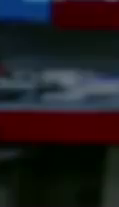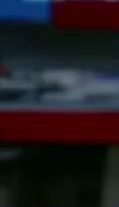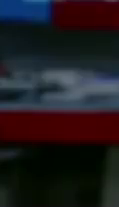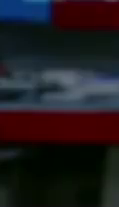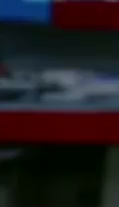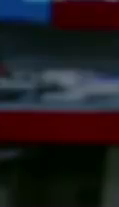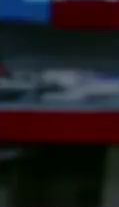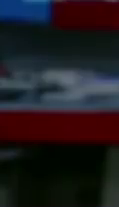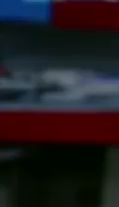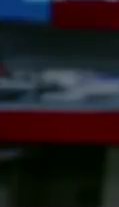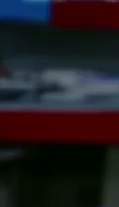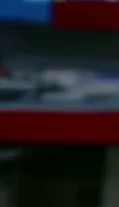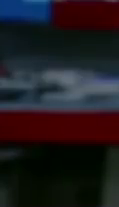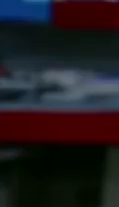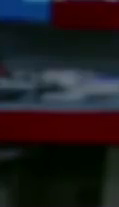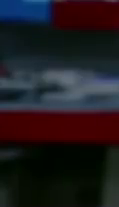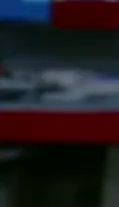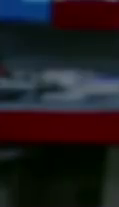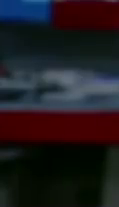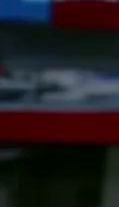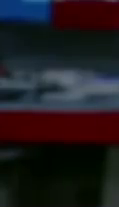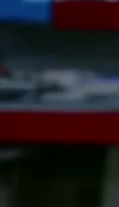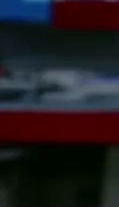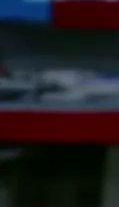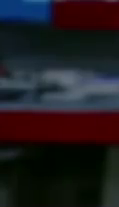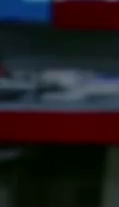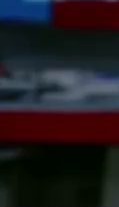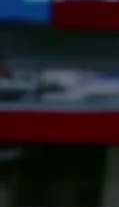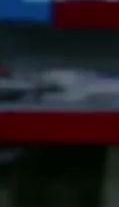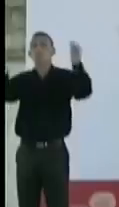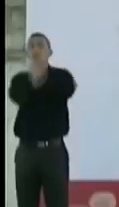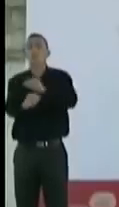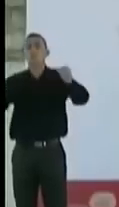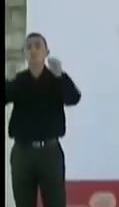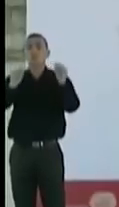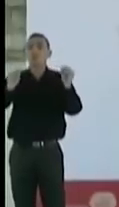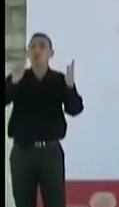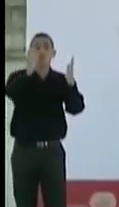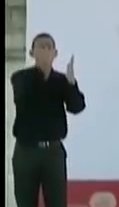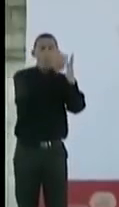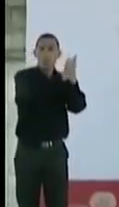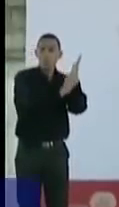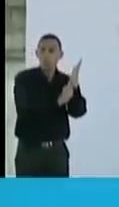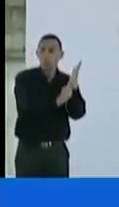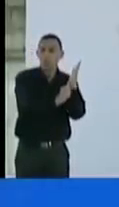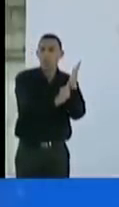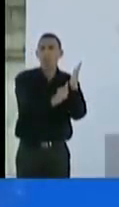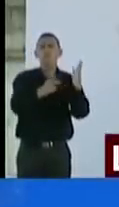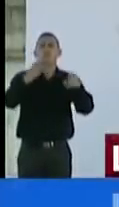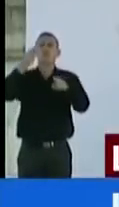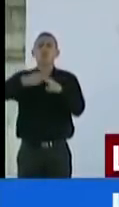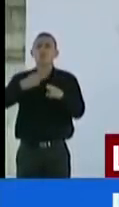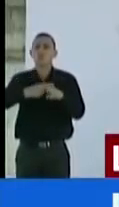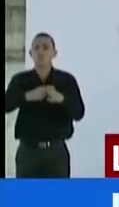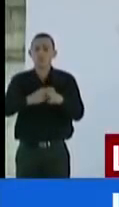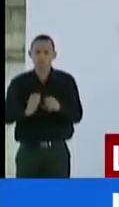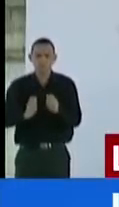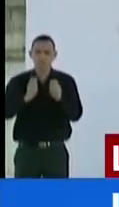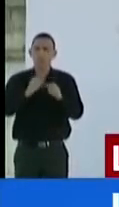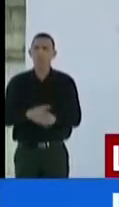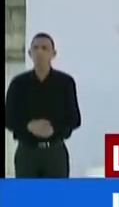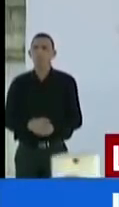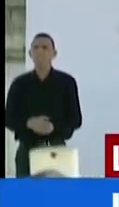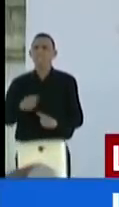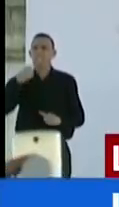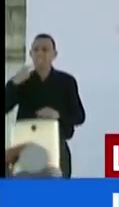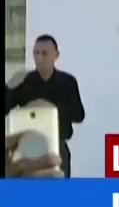se denominará Generación E. Aquí está la explicación del presidente. Un programa que lo queremos llamar Generación